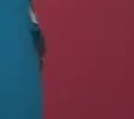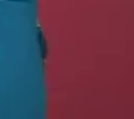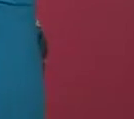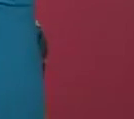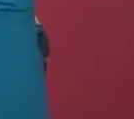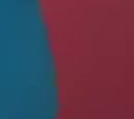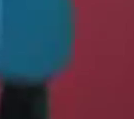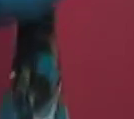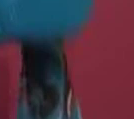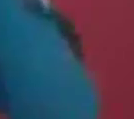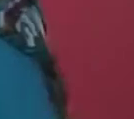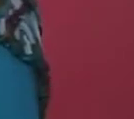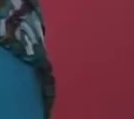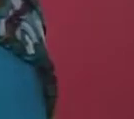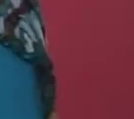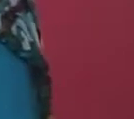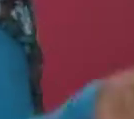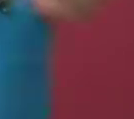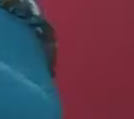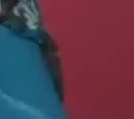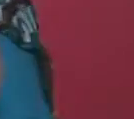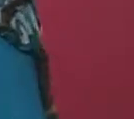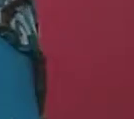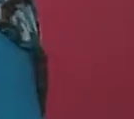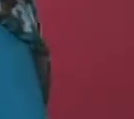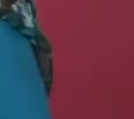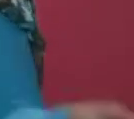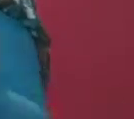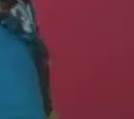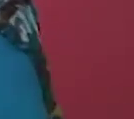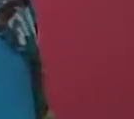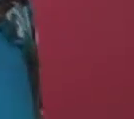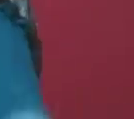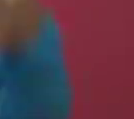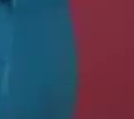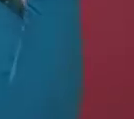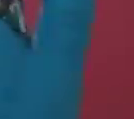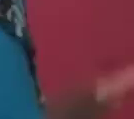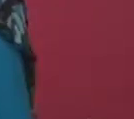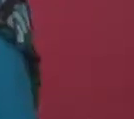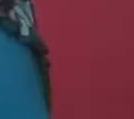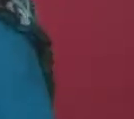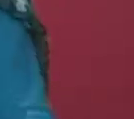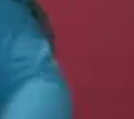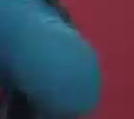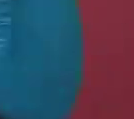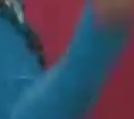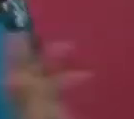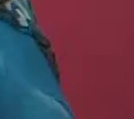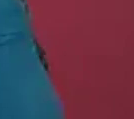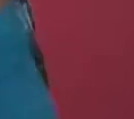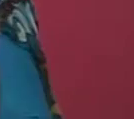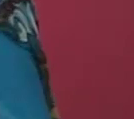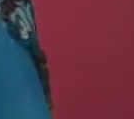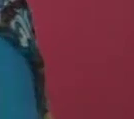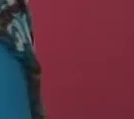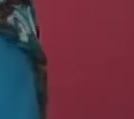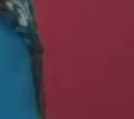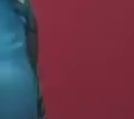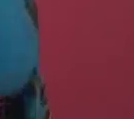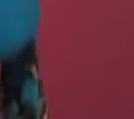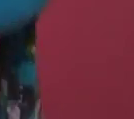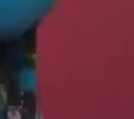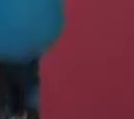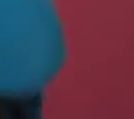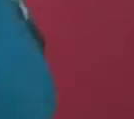mentirosos, puros comprando el dinero. Bendigo este canal, que no sea nunca estar pidiendo dinero, meses pidiendo